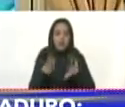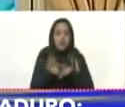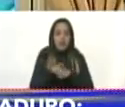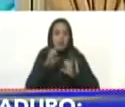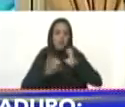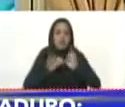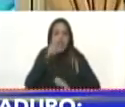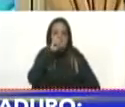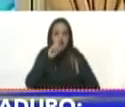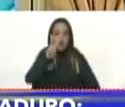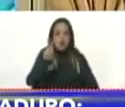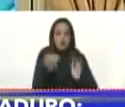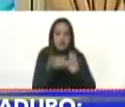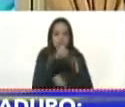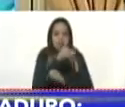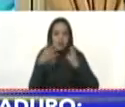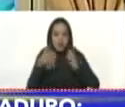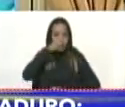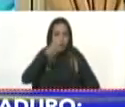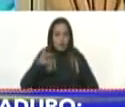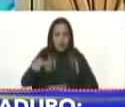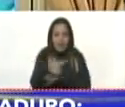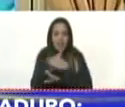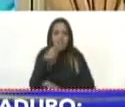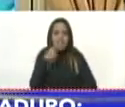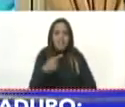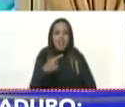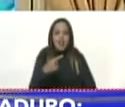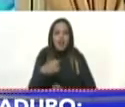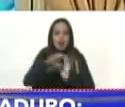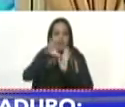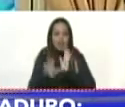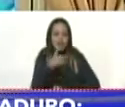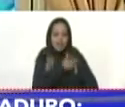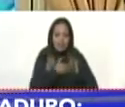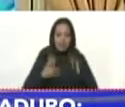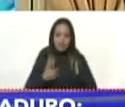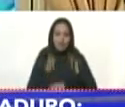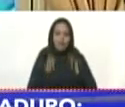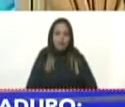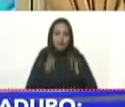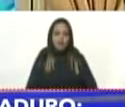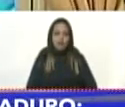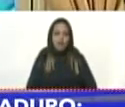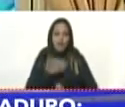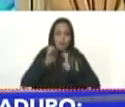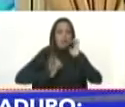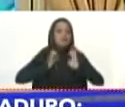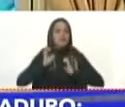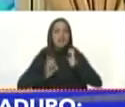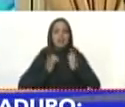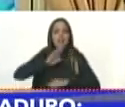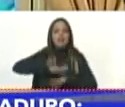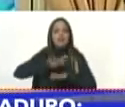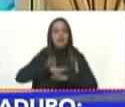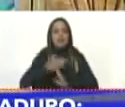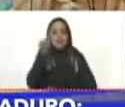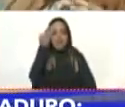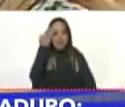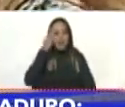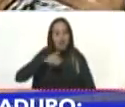año 2019 los pueblos en las calles digan constituyente. Es muy emocionante porque sabemos